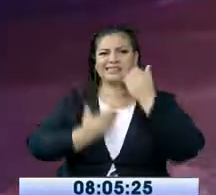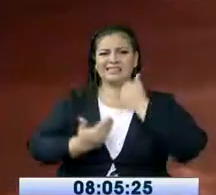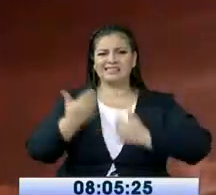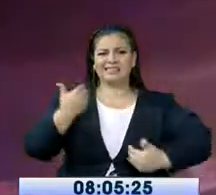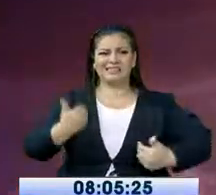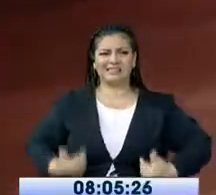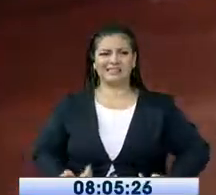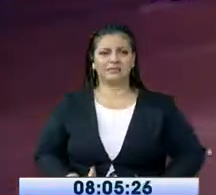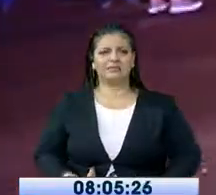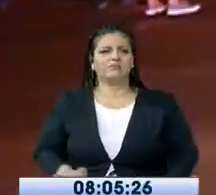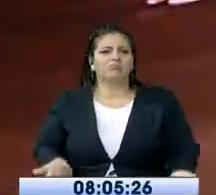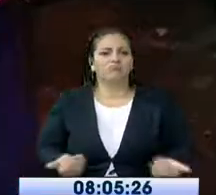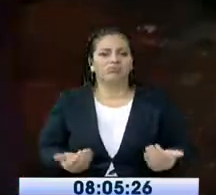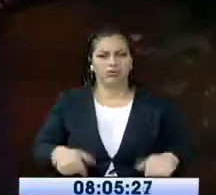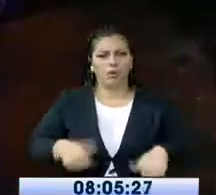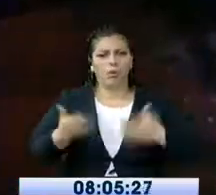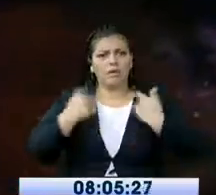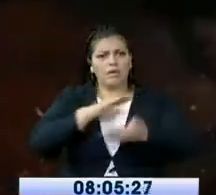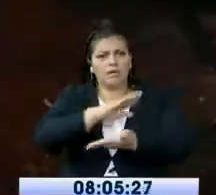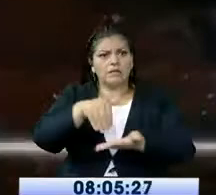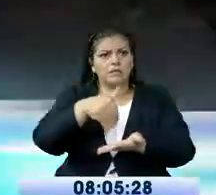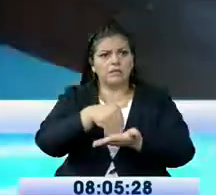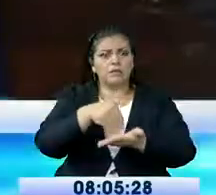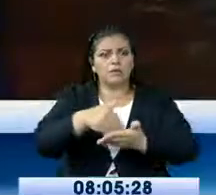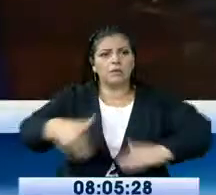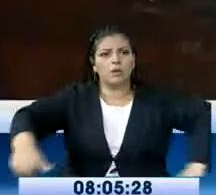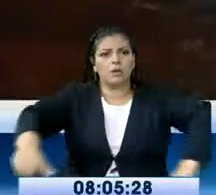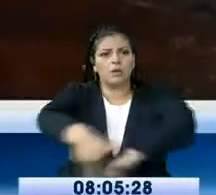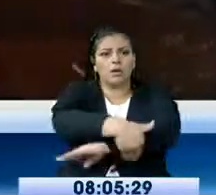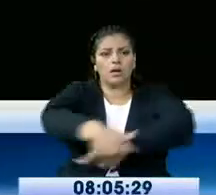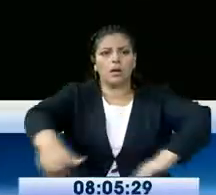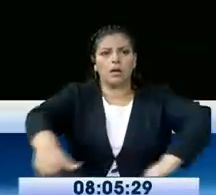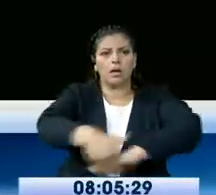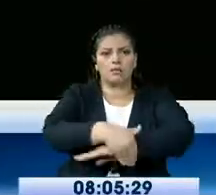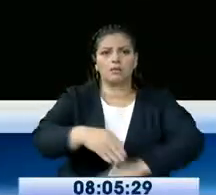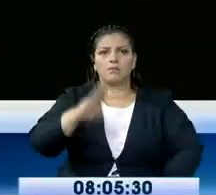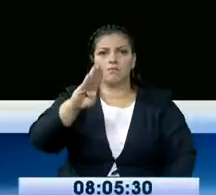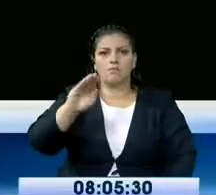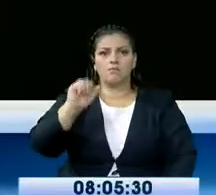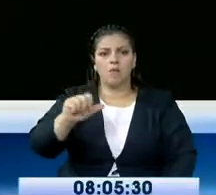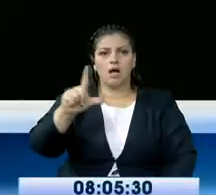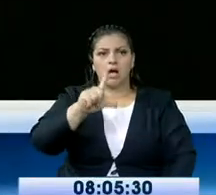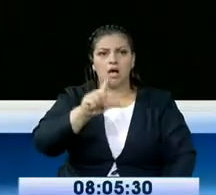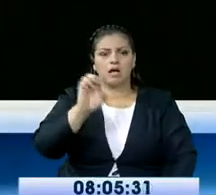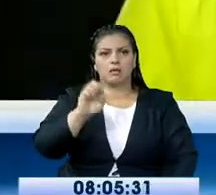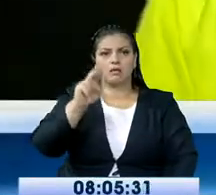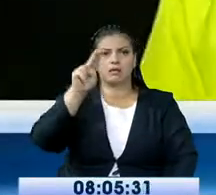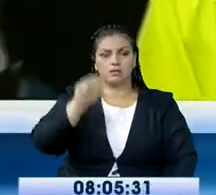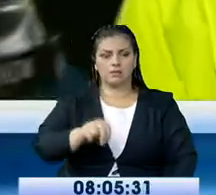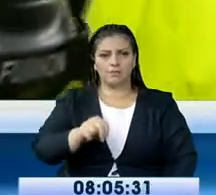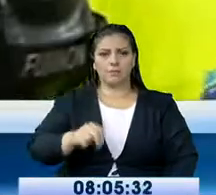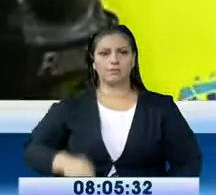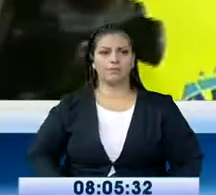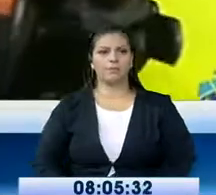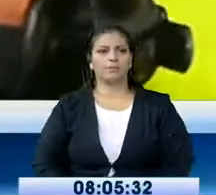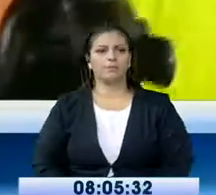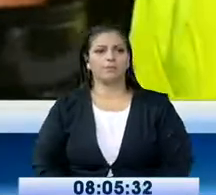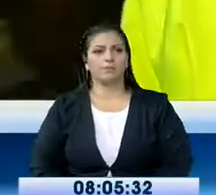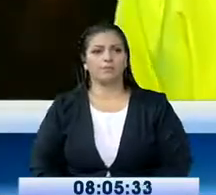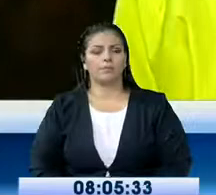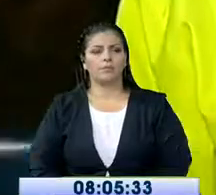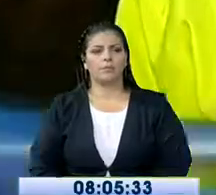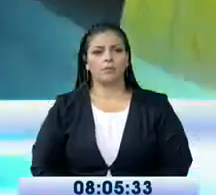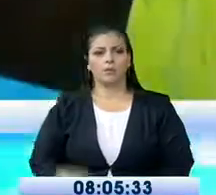la intersección de las calles Tunguragua y Clemente Vallén, en el centro de Guayaquil. Tenemos un choque lateral